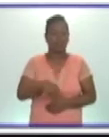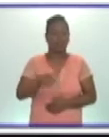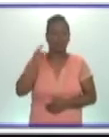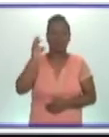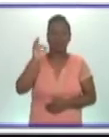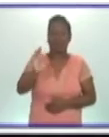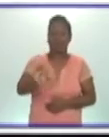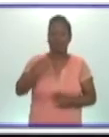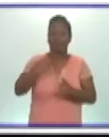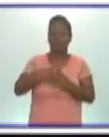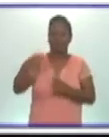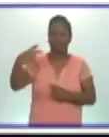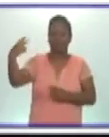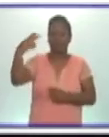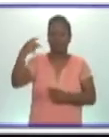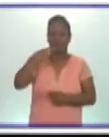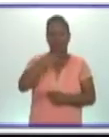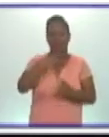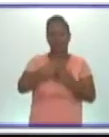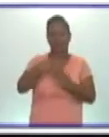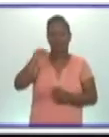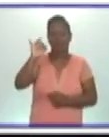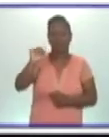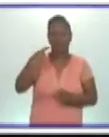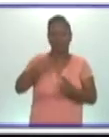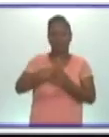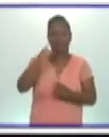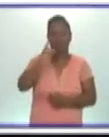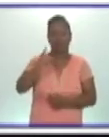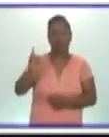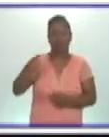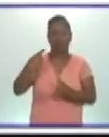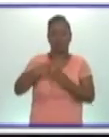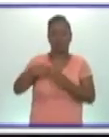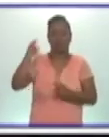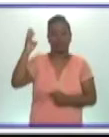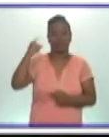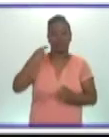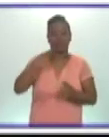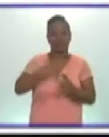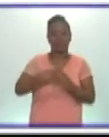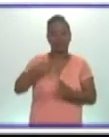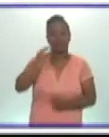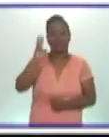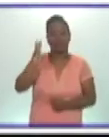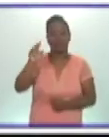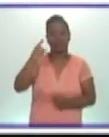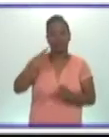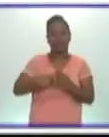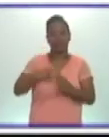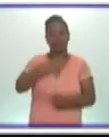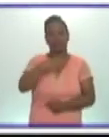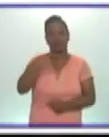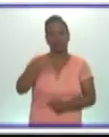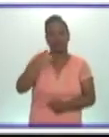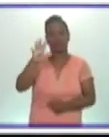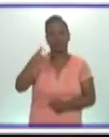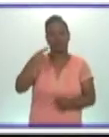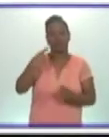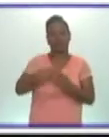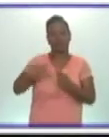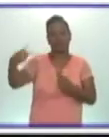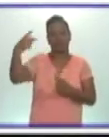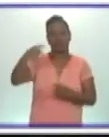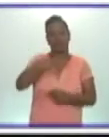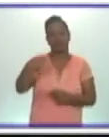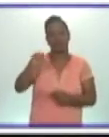más 11x cúbica más 3x menos 5x cuadrada menos 7x más 8x cúbica más 10. Lo primero que voy a